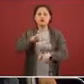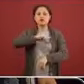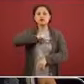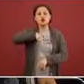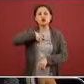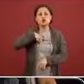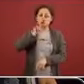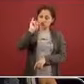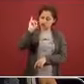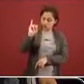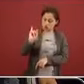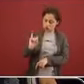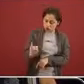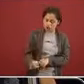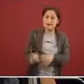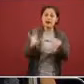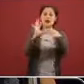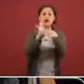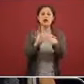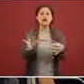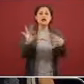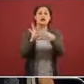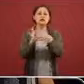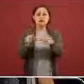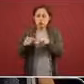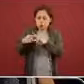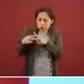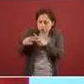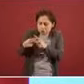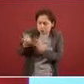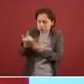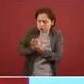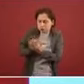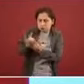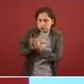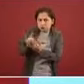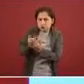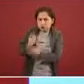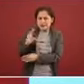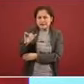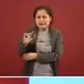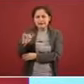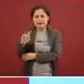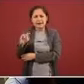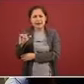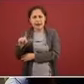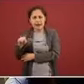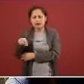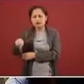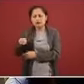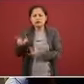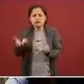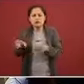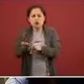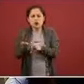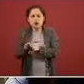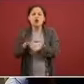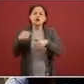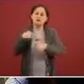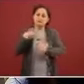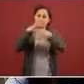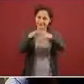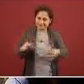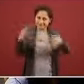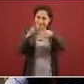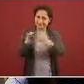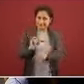anunciando las estimaciones de la vigilancia centinela, como lo hicimos inicialmente el